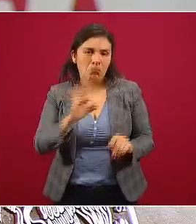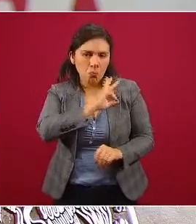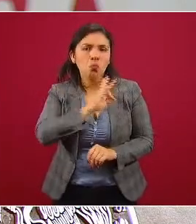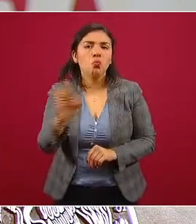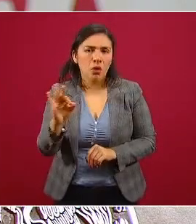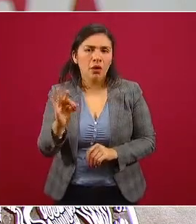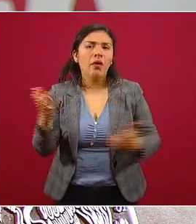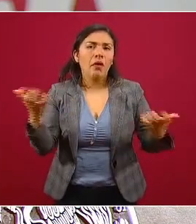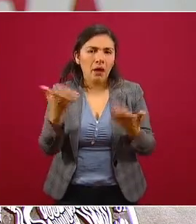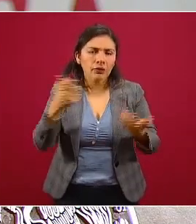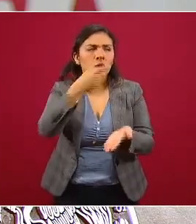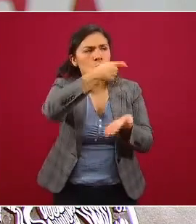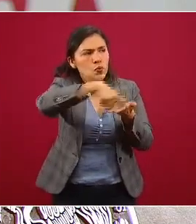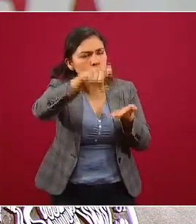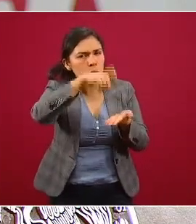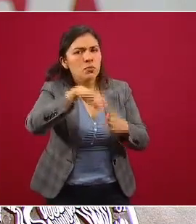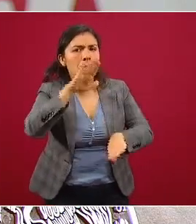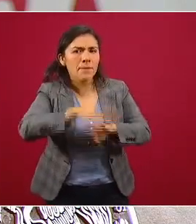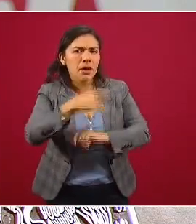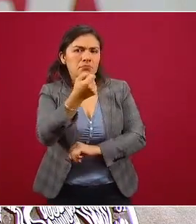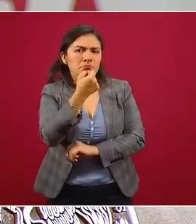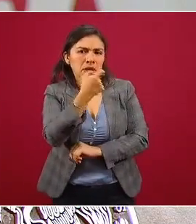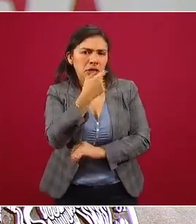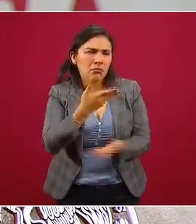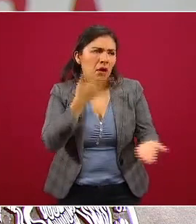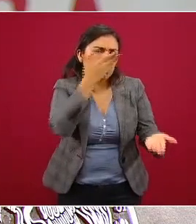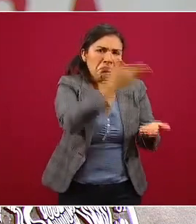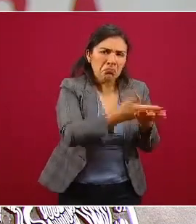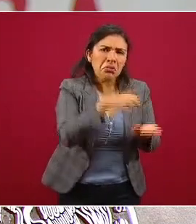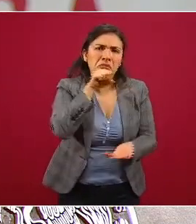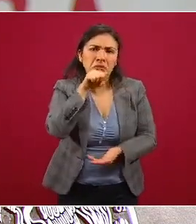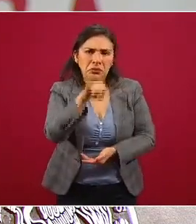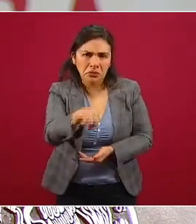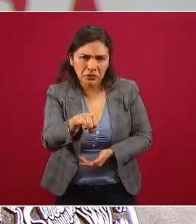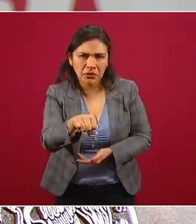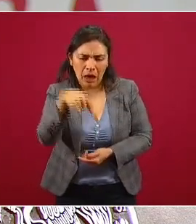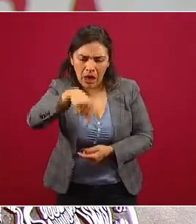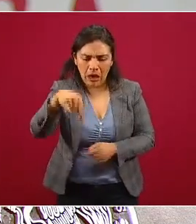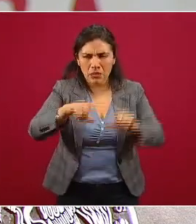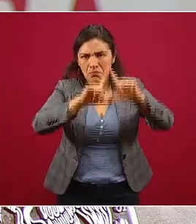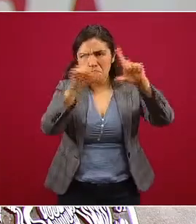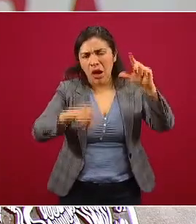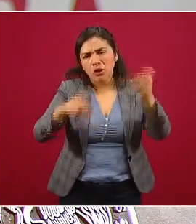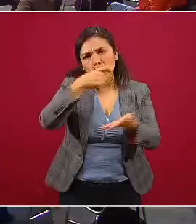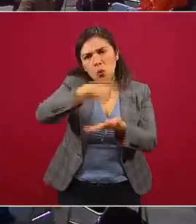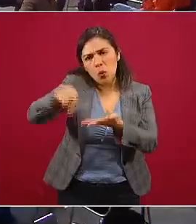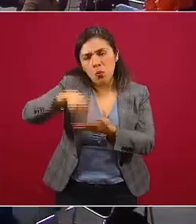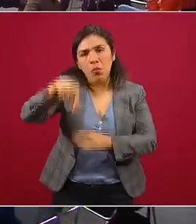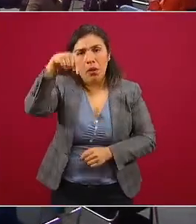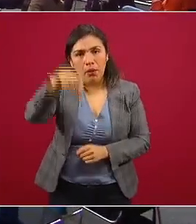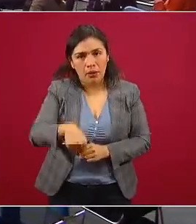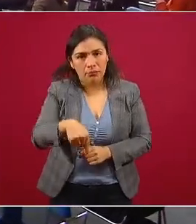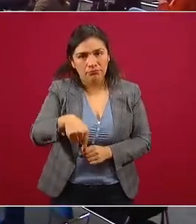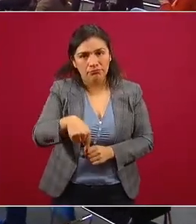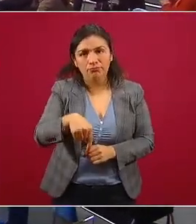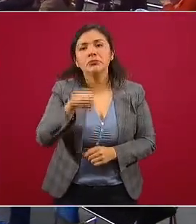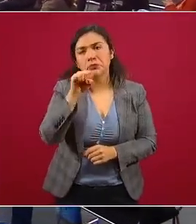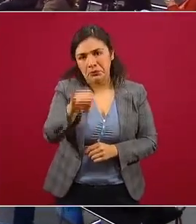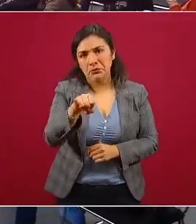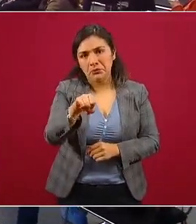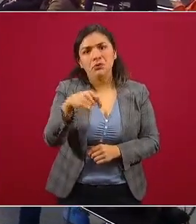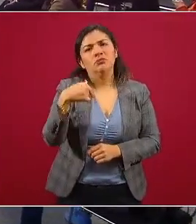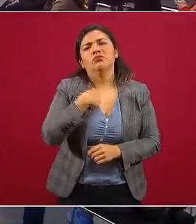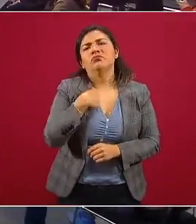poder adquirir los medicamentos en el país, porque no vamos